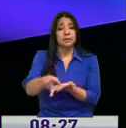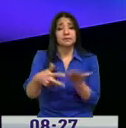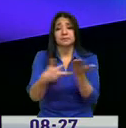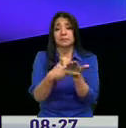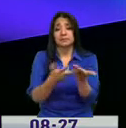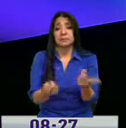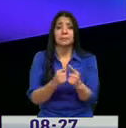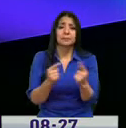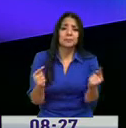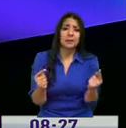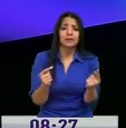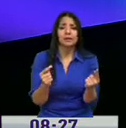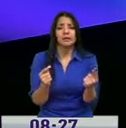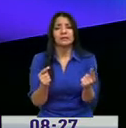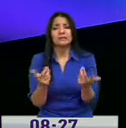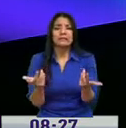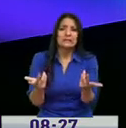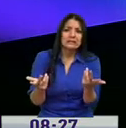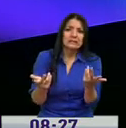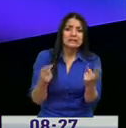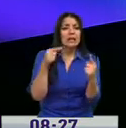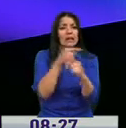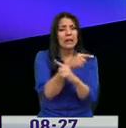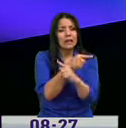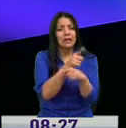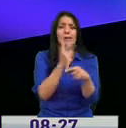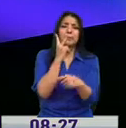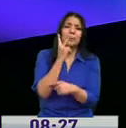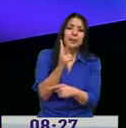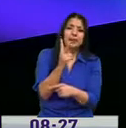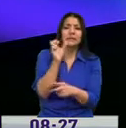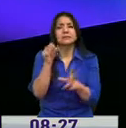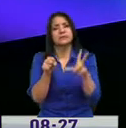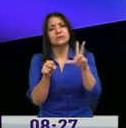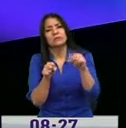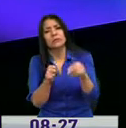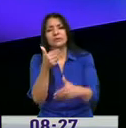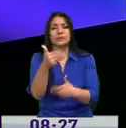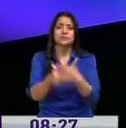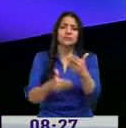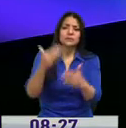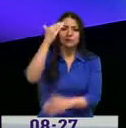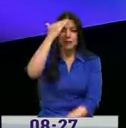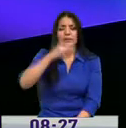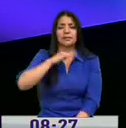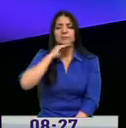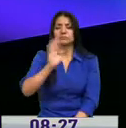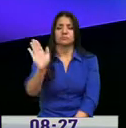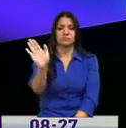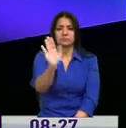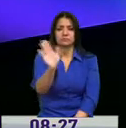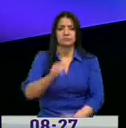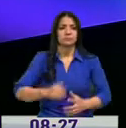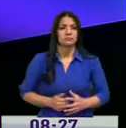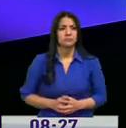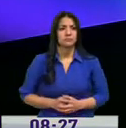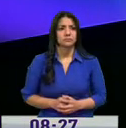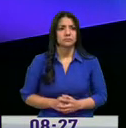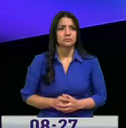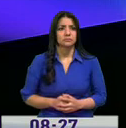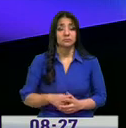Pero eso de mandar esas indirectas, de que ya veremos, ya sabremos, estamos cansados. Recuerden, y no son